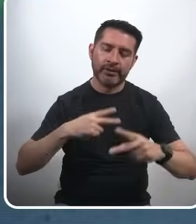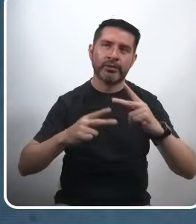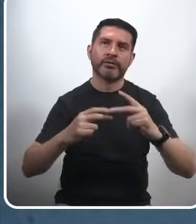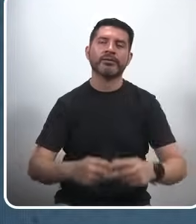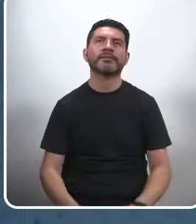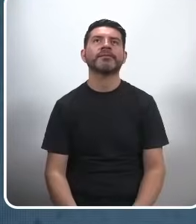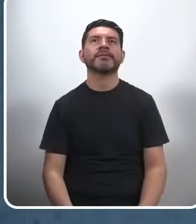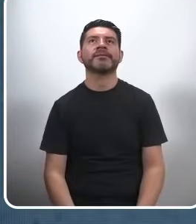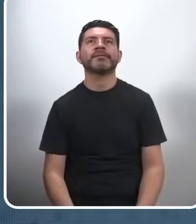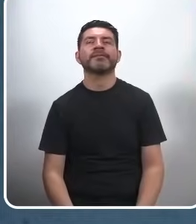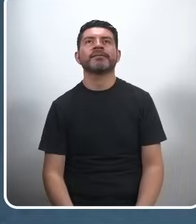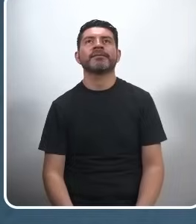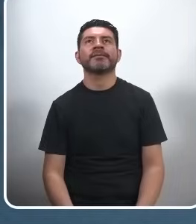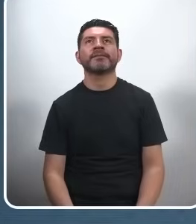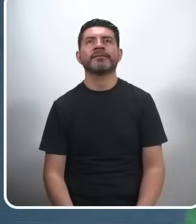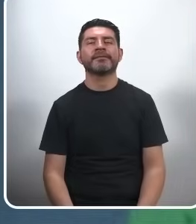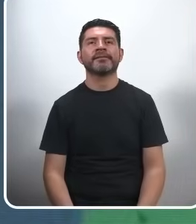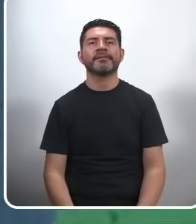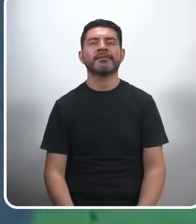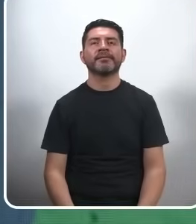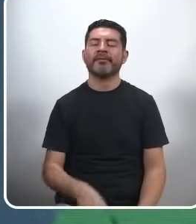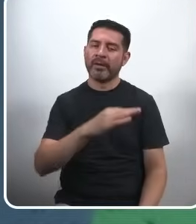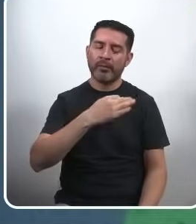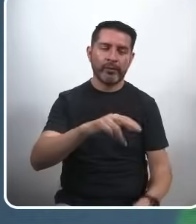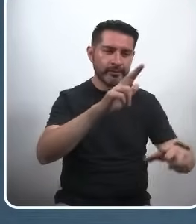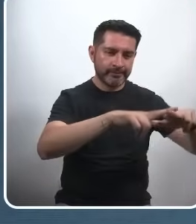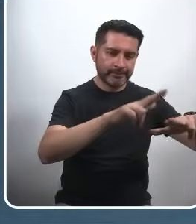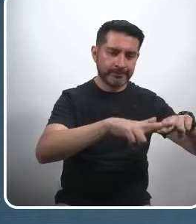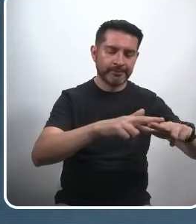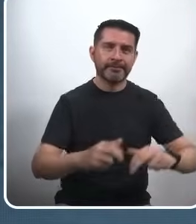Bueno, puede sentarse otra vez.